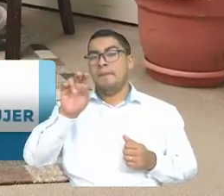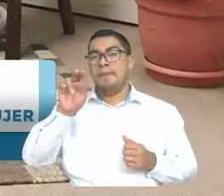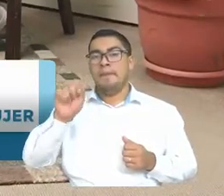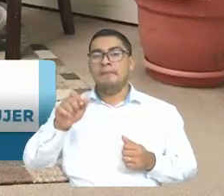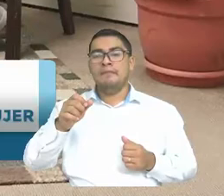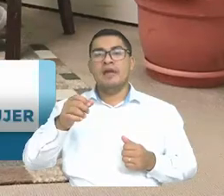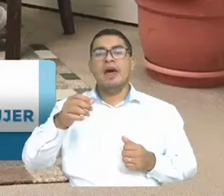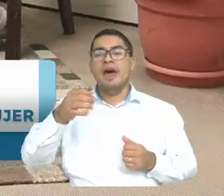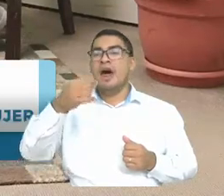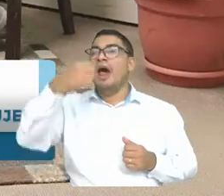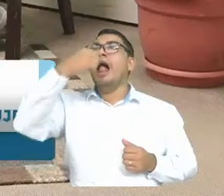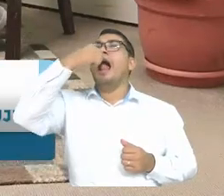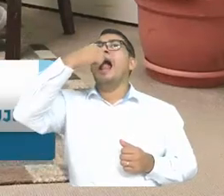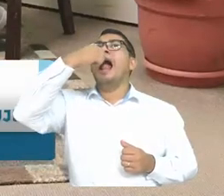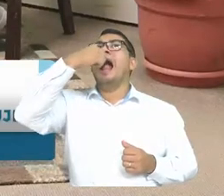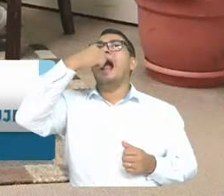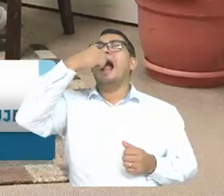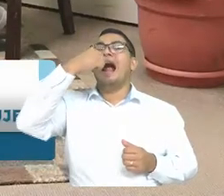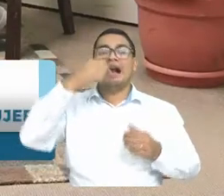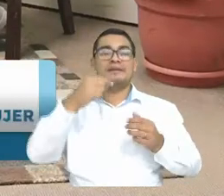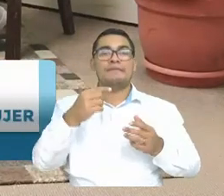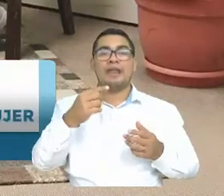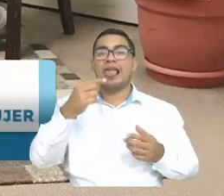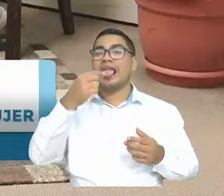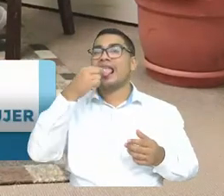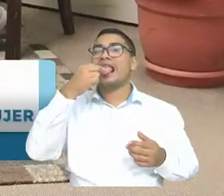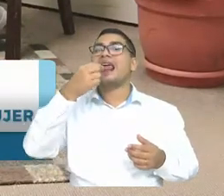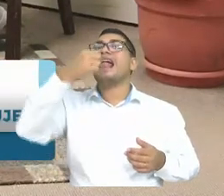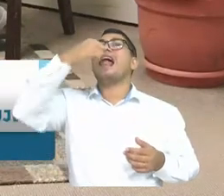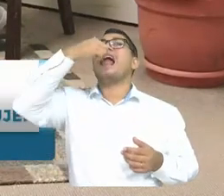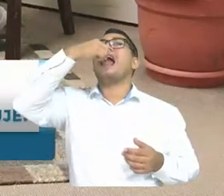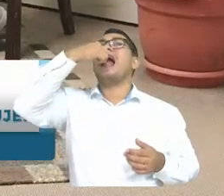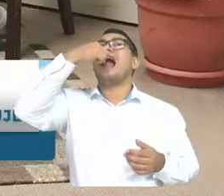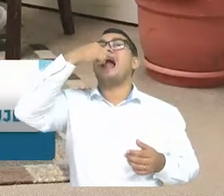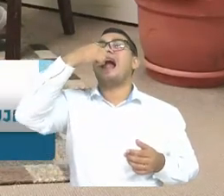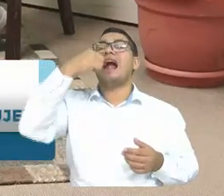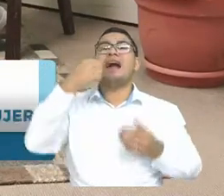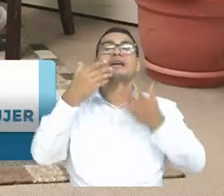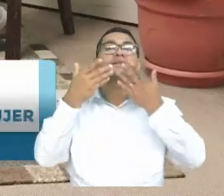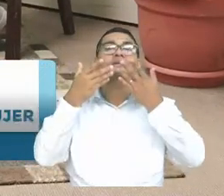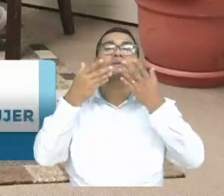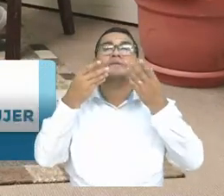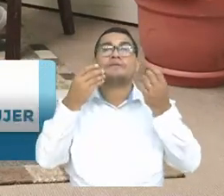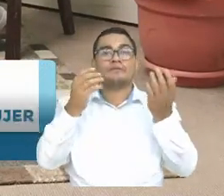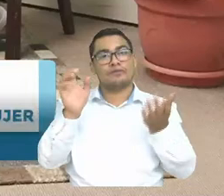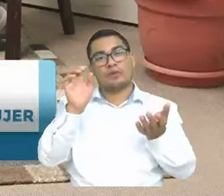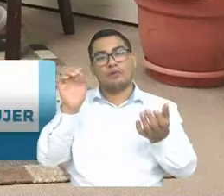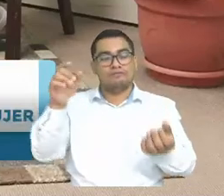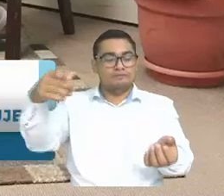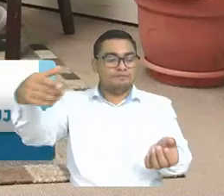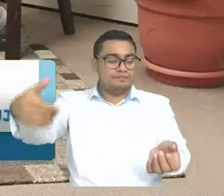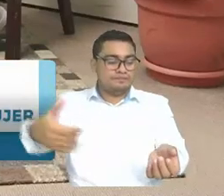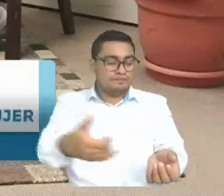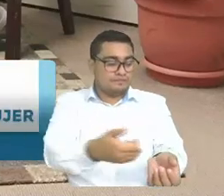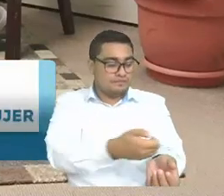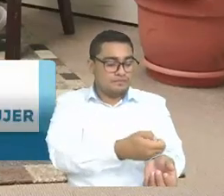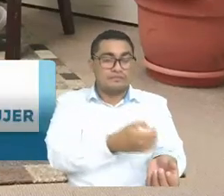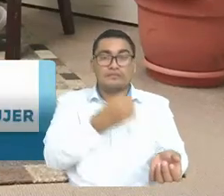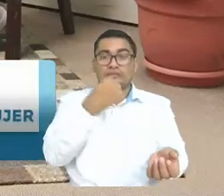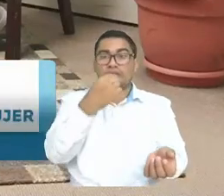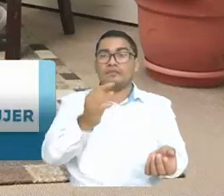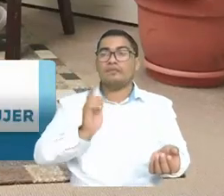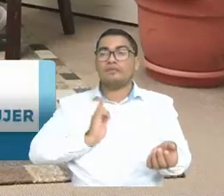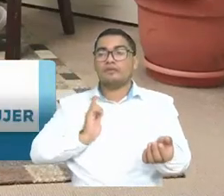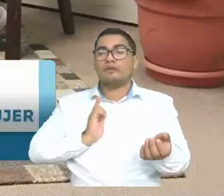disminuir la presión arterial, ¿verdad? La hidralazina se administra de intravenosa y lleva